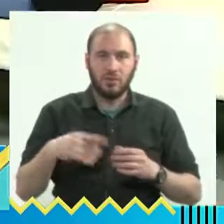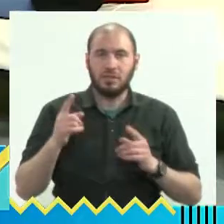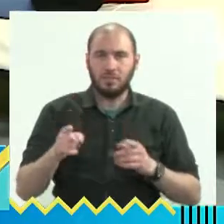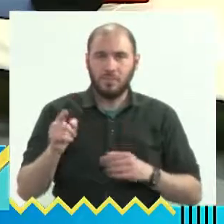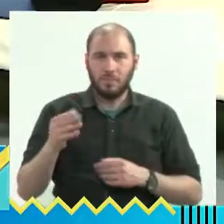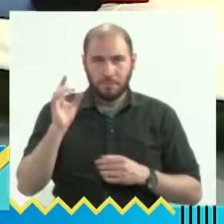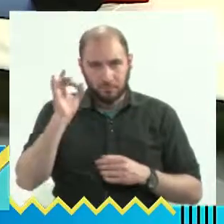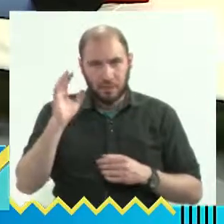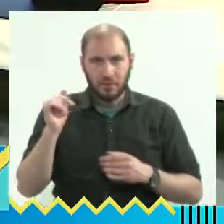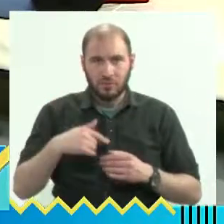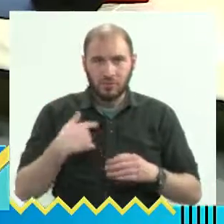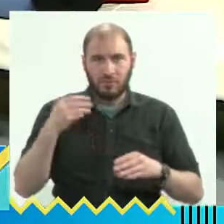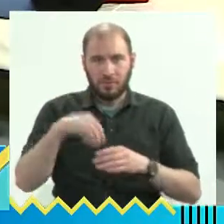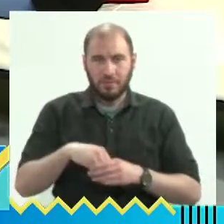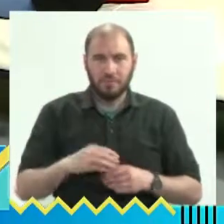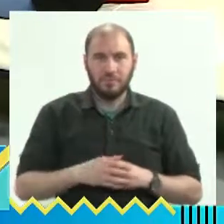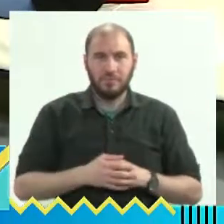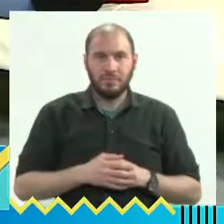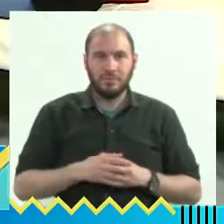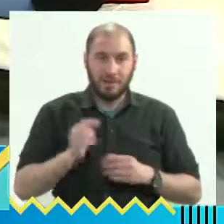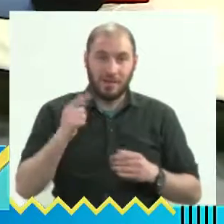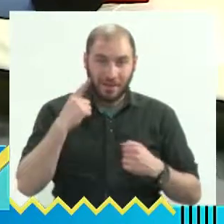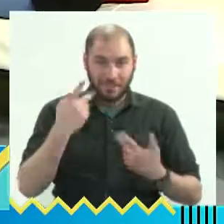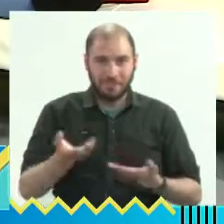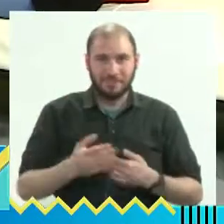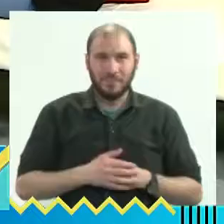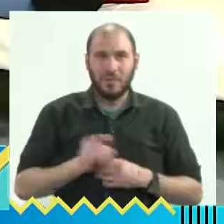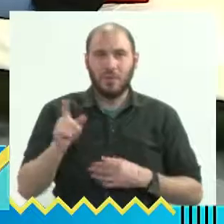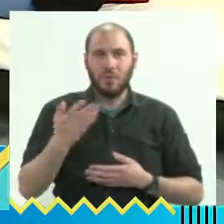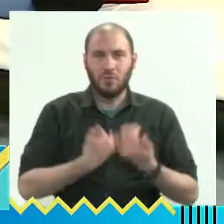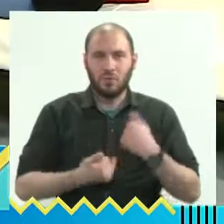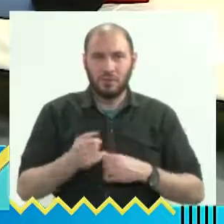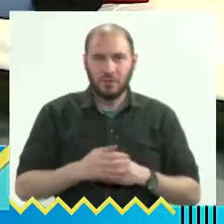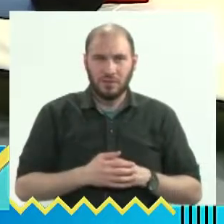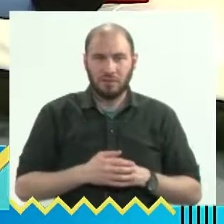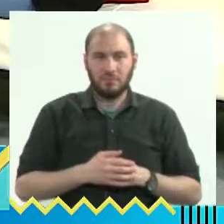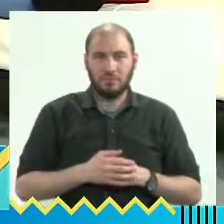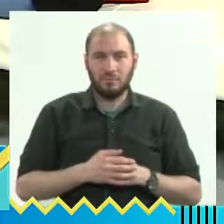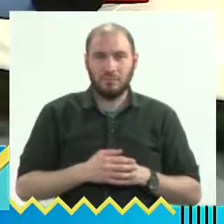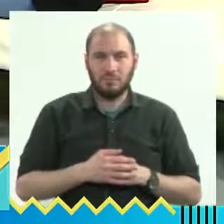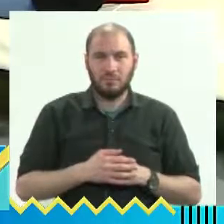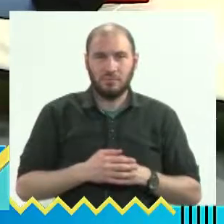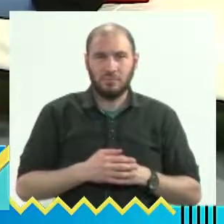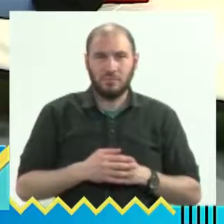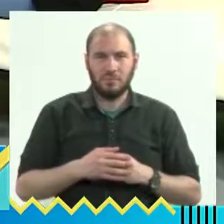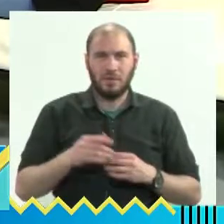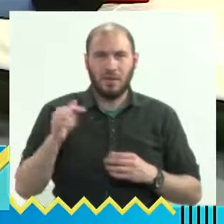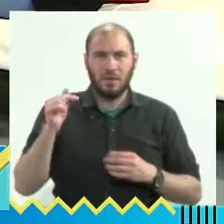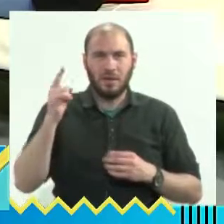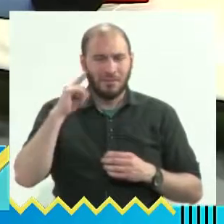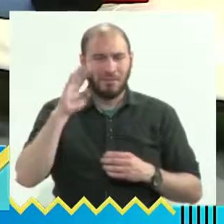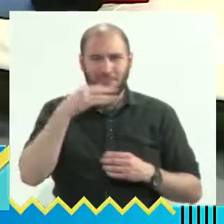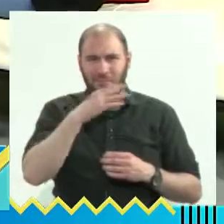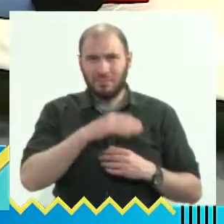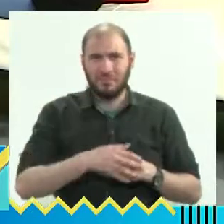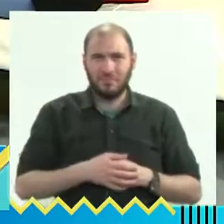recién, disculpame que me meta, pero me dio el pie justo. No, es la idea, ¿eh? Vos recién hablabas de la ley de cupo del 91. La verdad que fue un gran logro